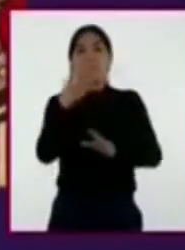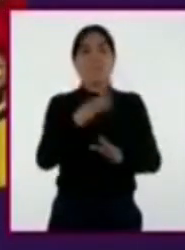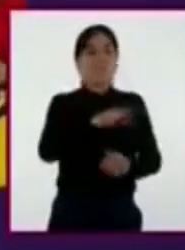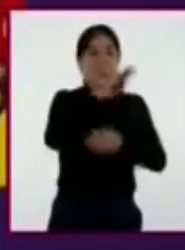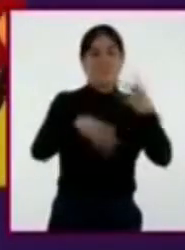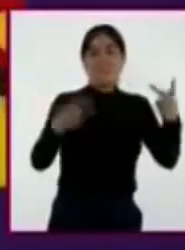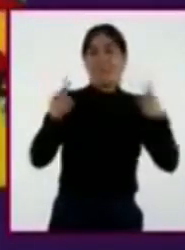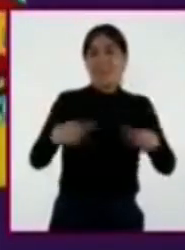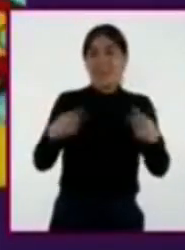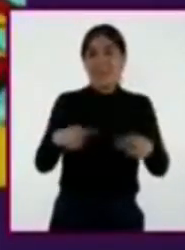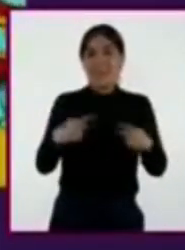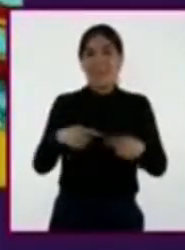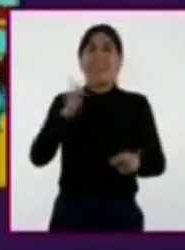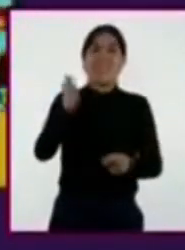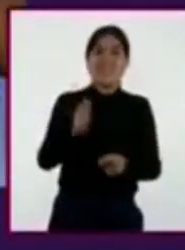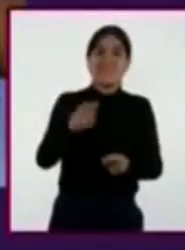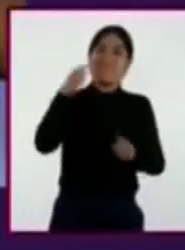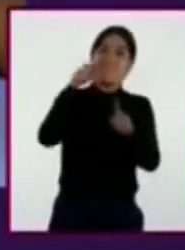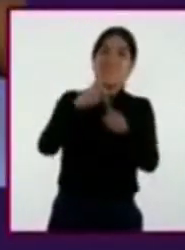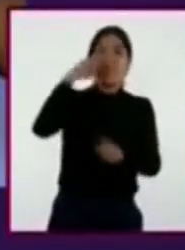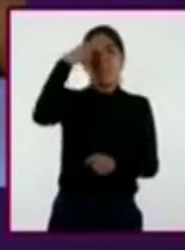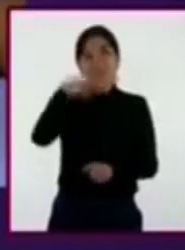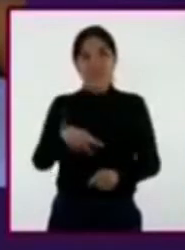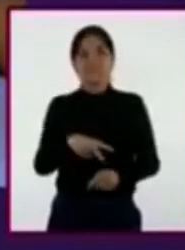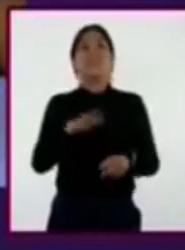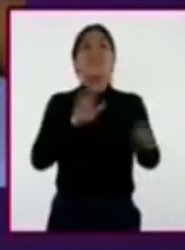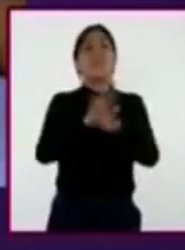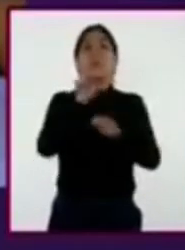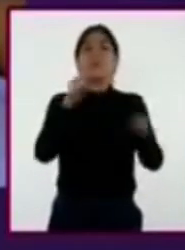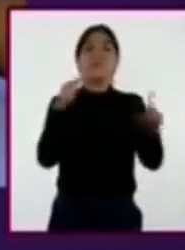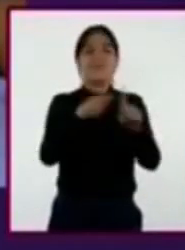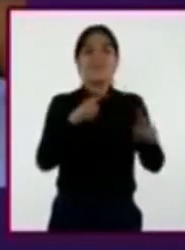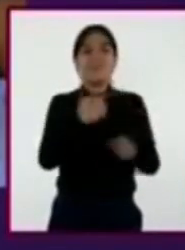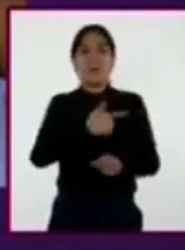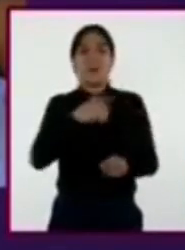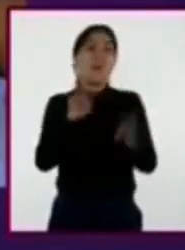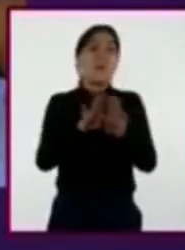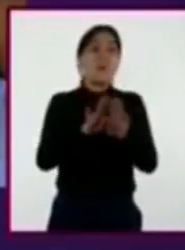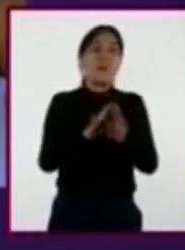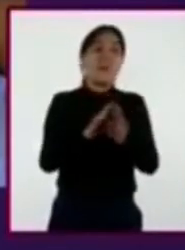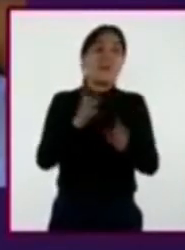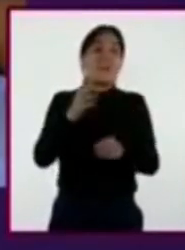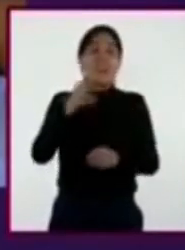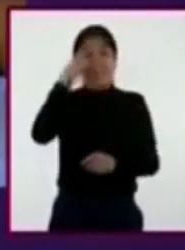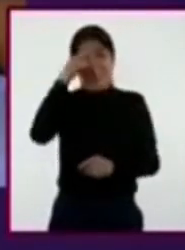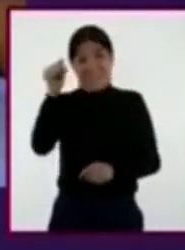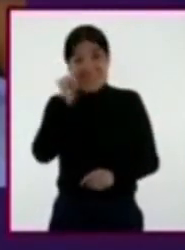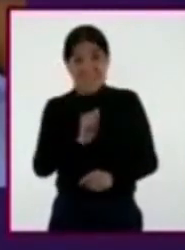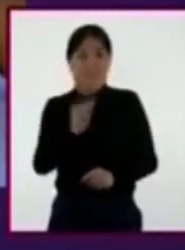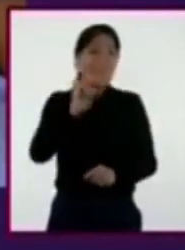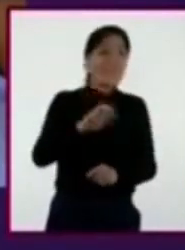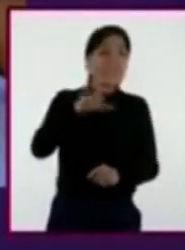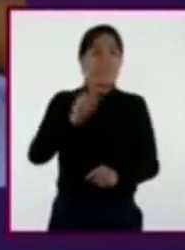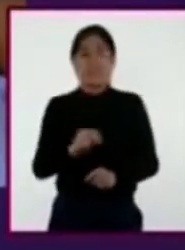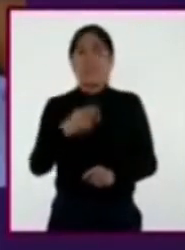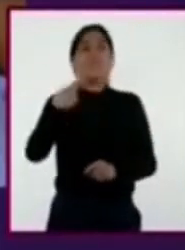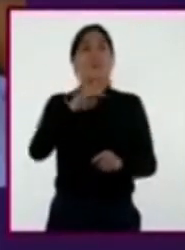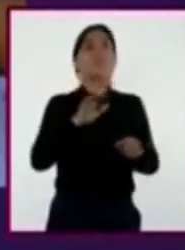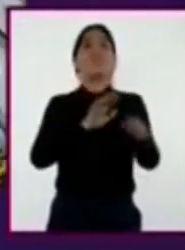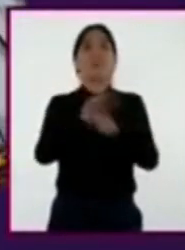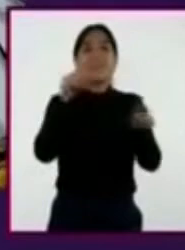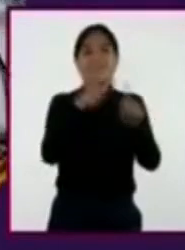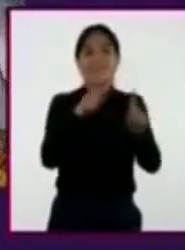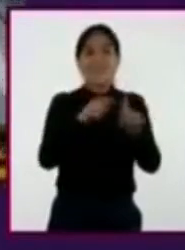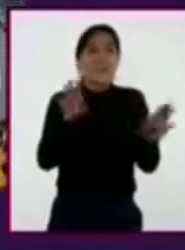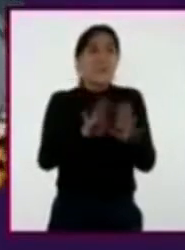mundo dice acerca de México. La intención principal, más que si es efímero o no, la intención siempre es la misma, el que se